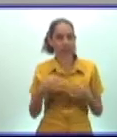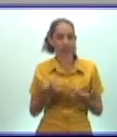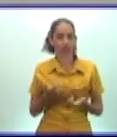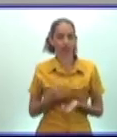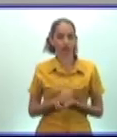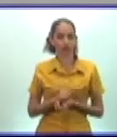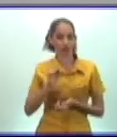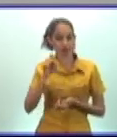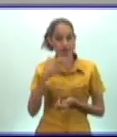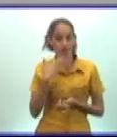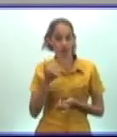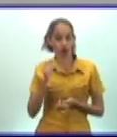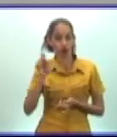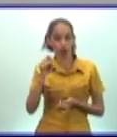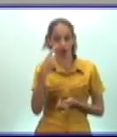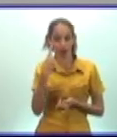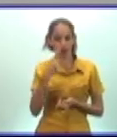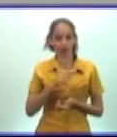la 9.